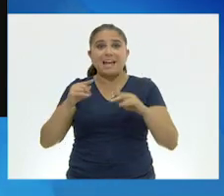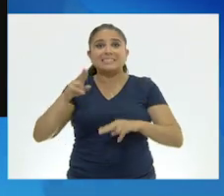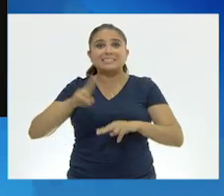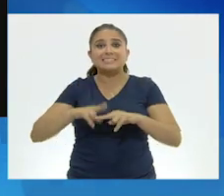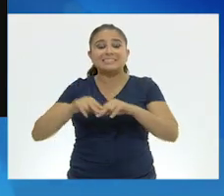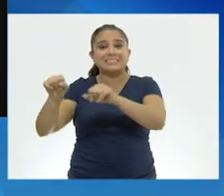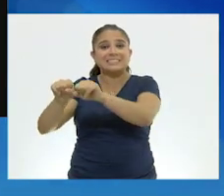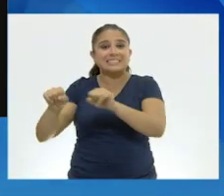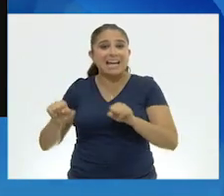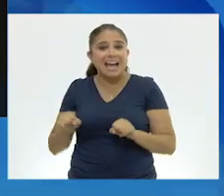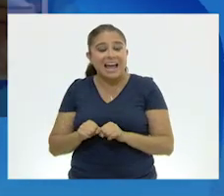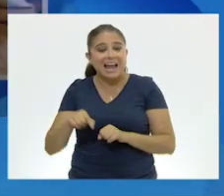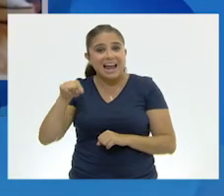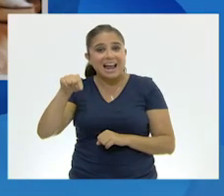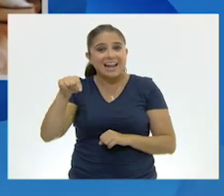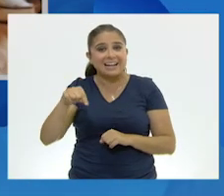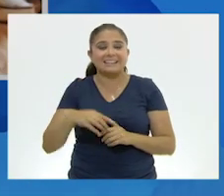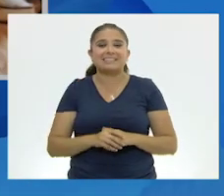sala.